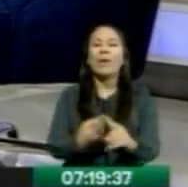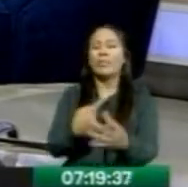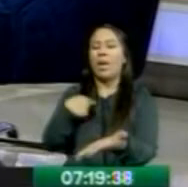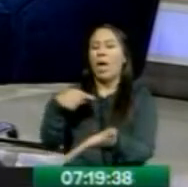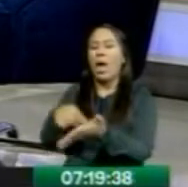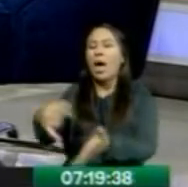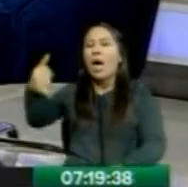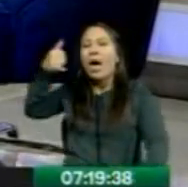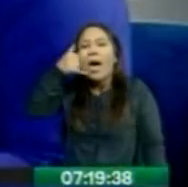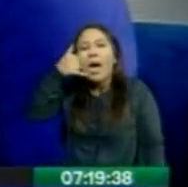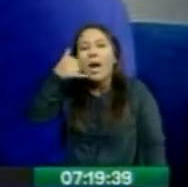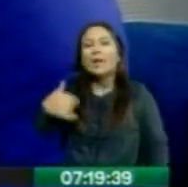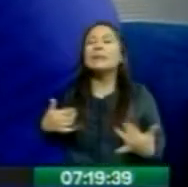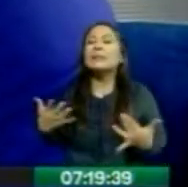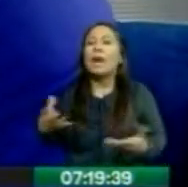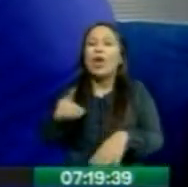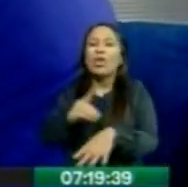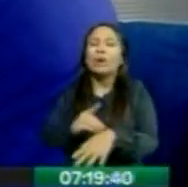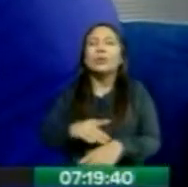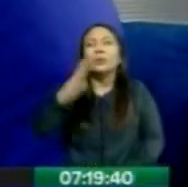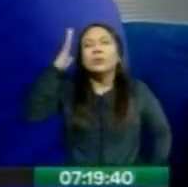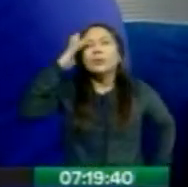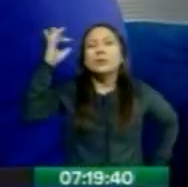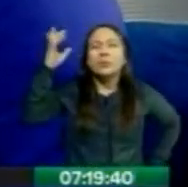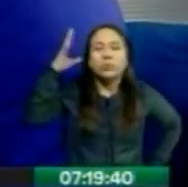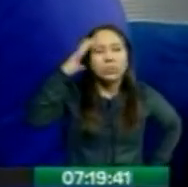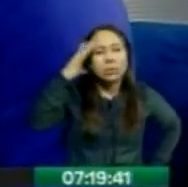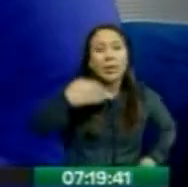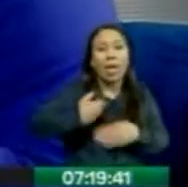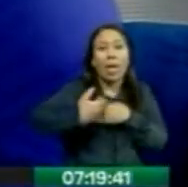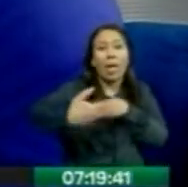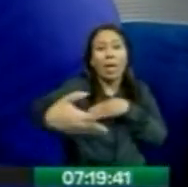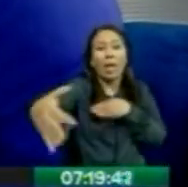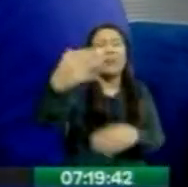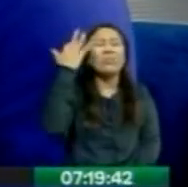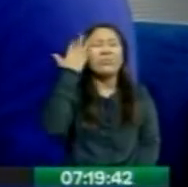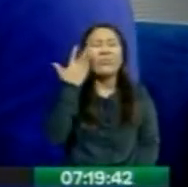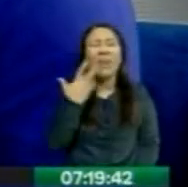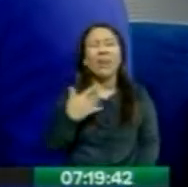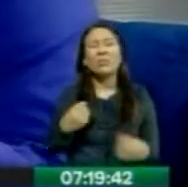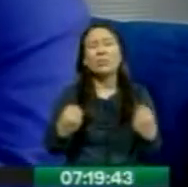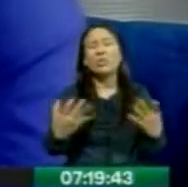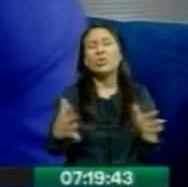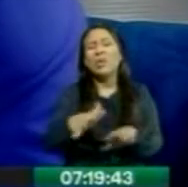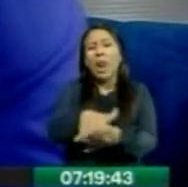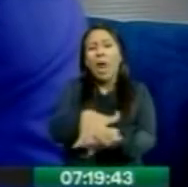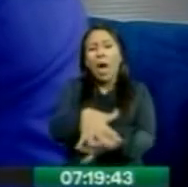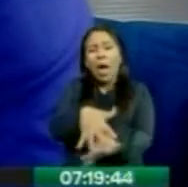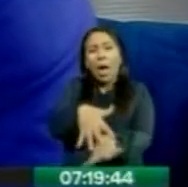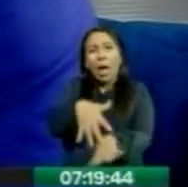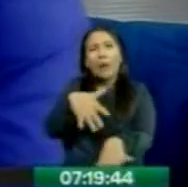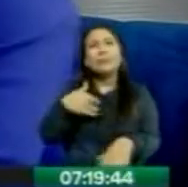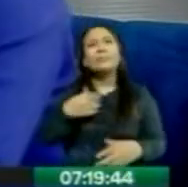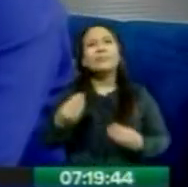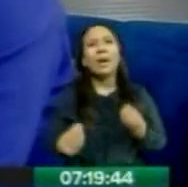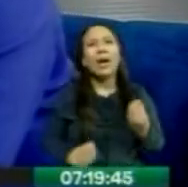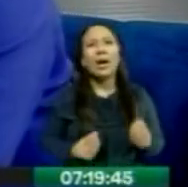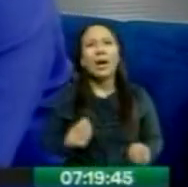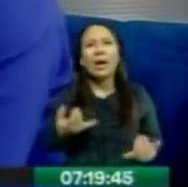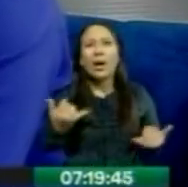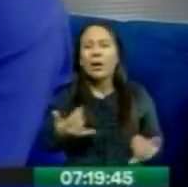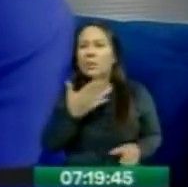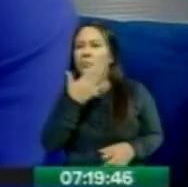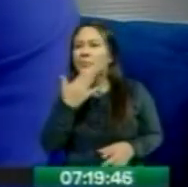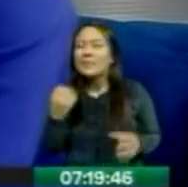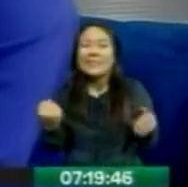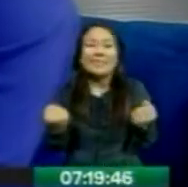continúa en muchas ocasiones siendo un dolor de cabeza para los afiliados. En ese sentido, ¿qué se está haciendo para poder mejorar ese